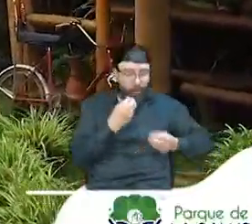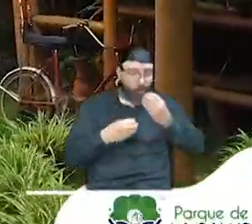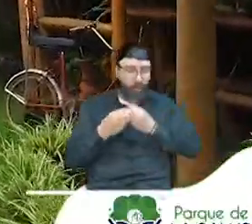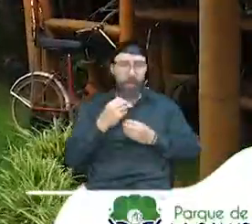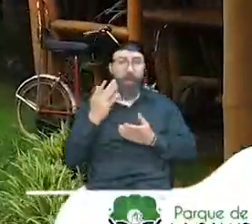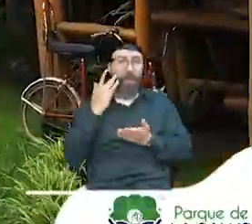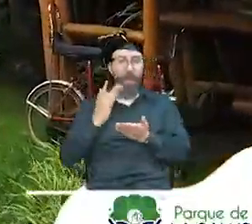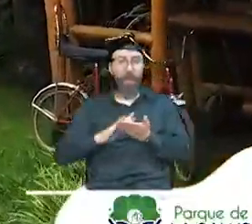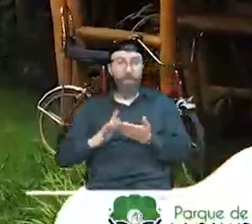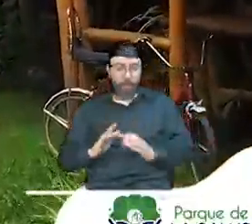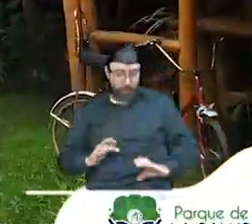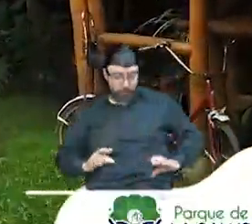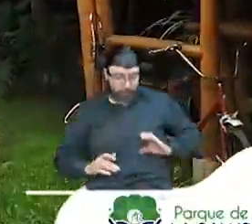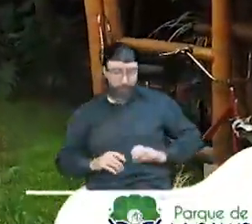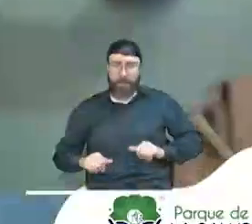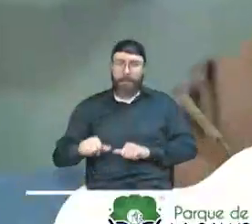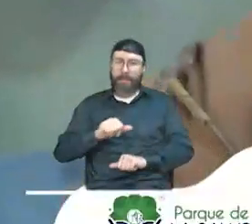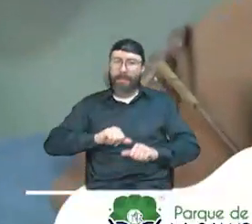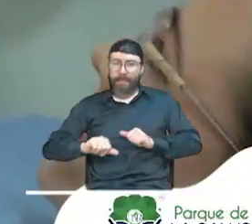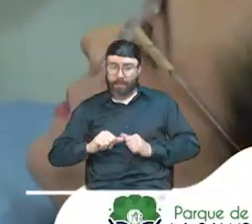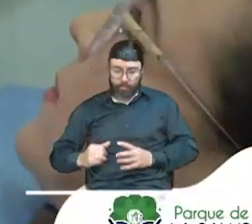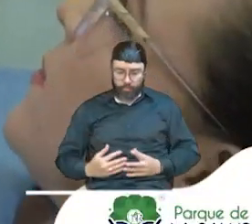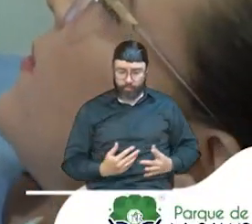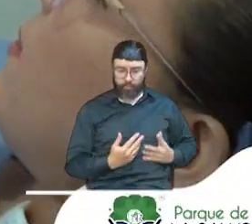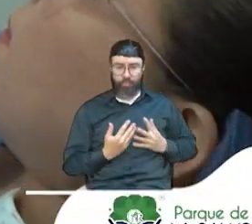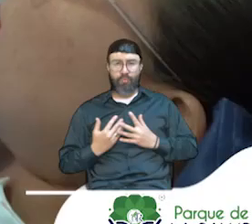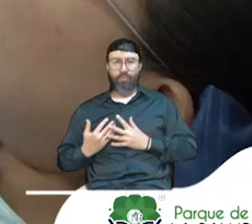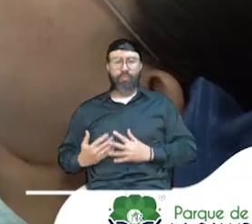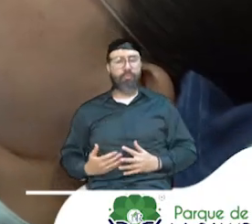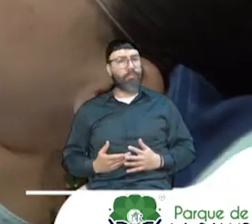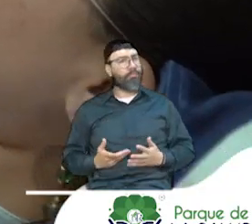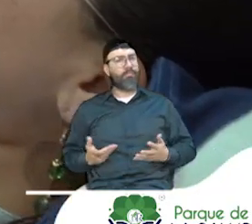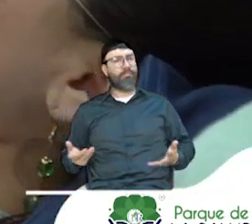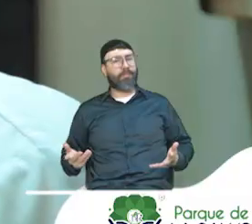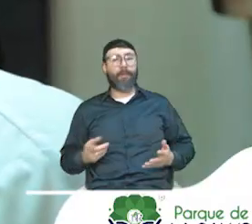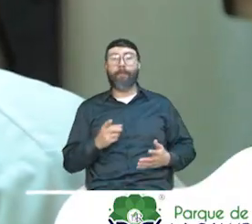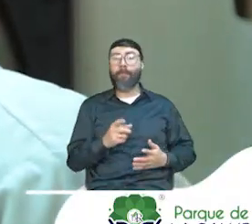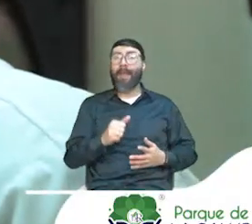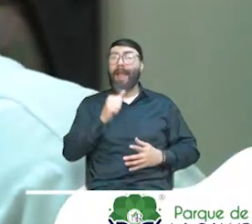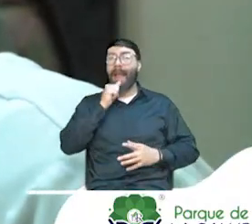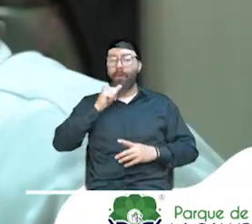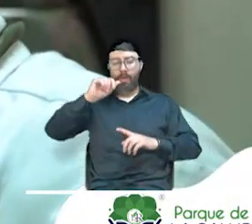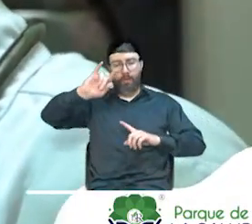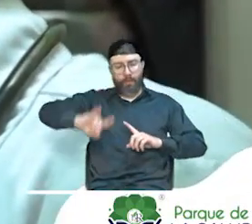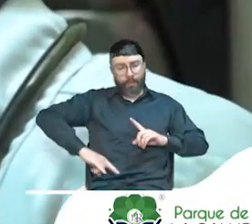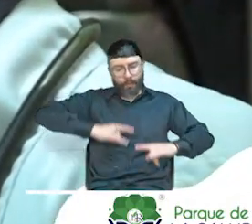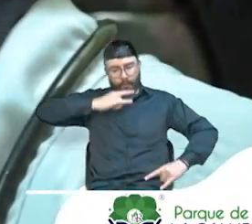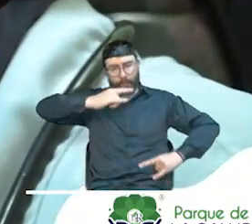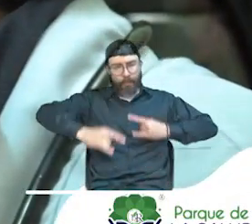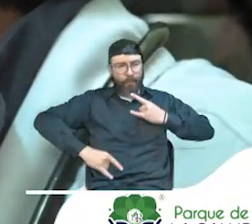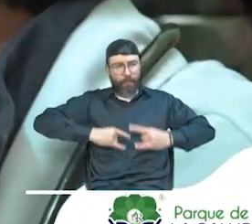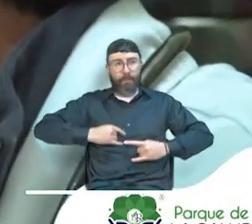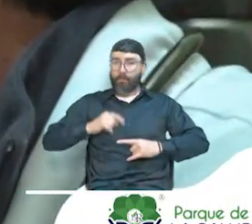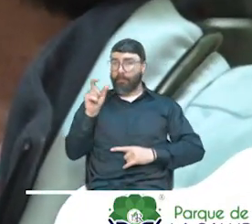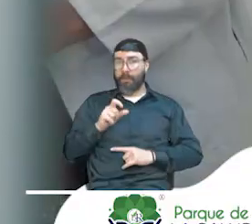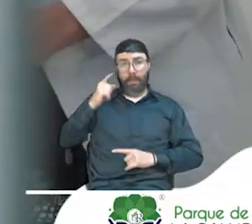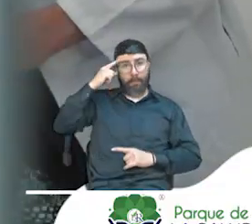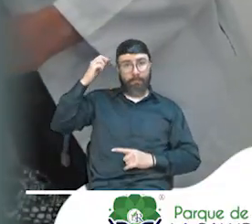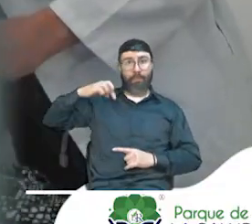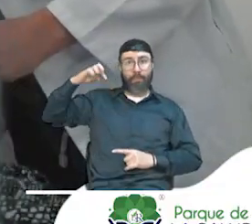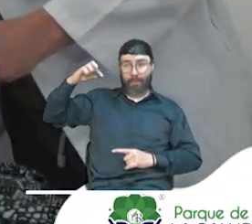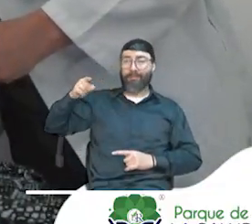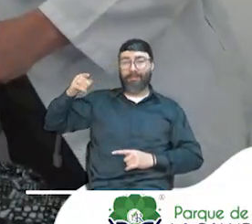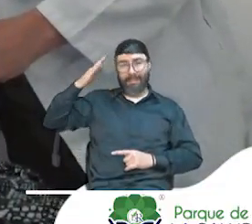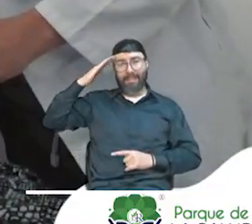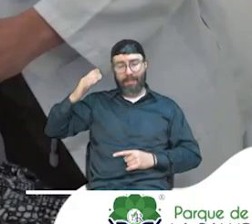de colon con recambio de flora intestinal se realiza a través de hidrocolonterapias asistidas por profesionales.